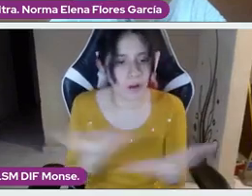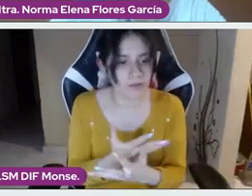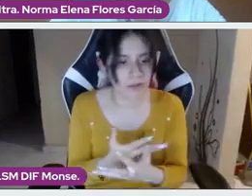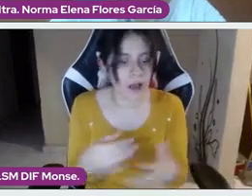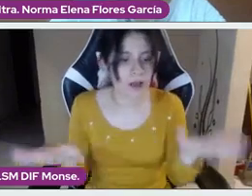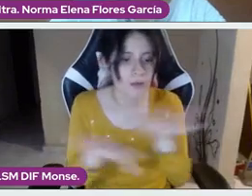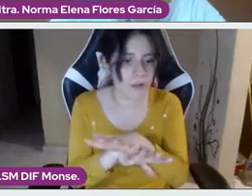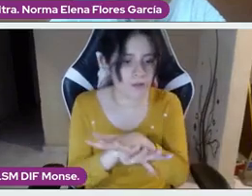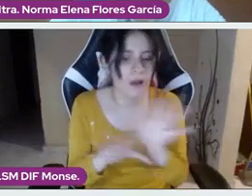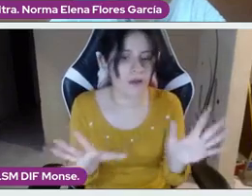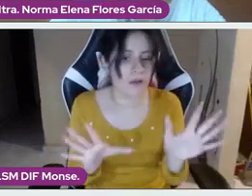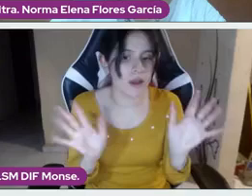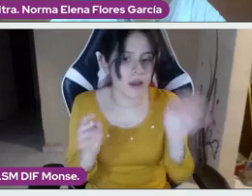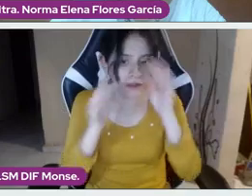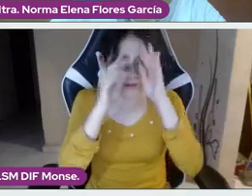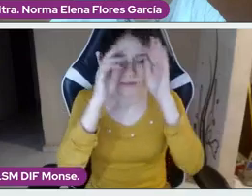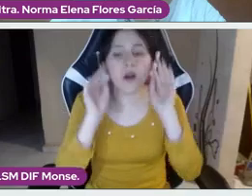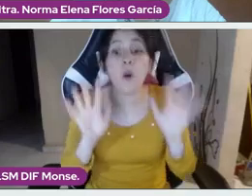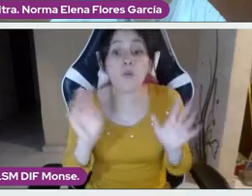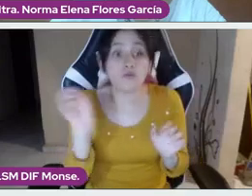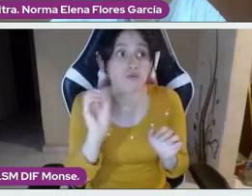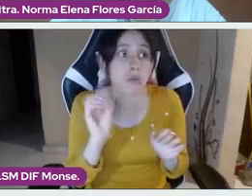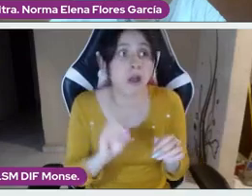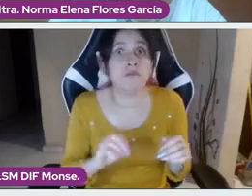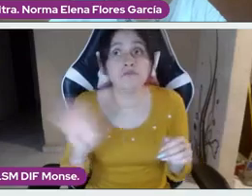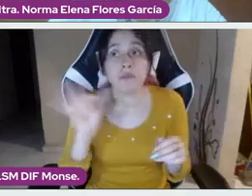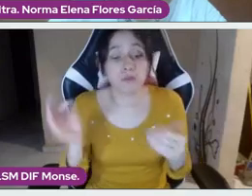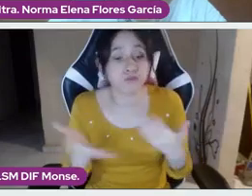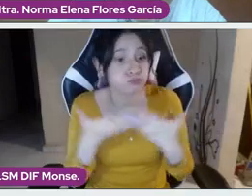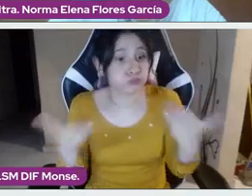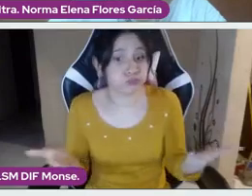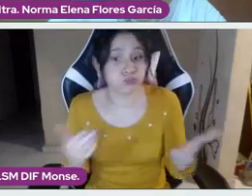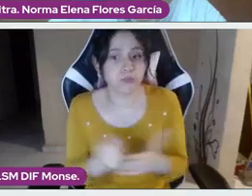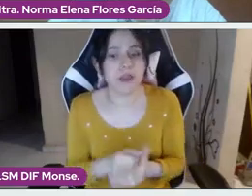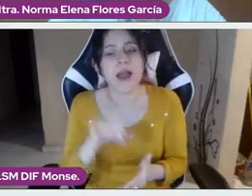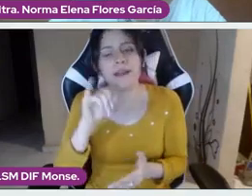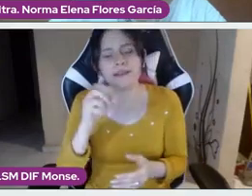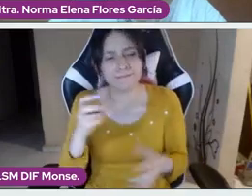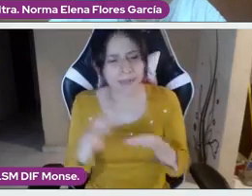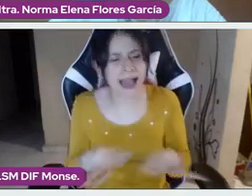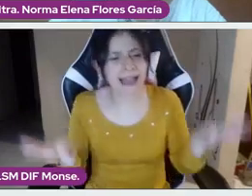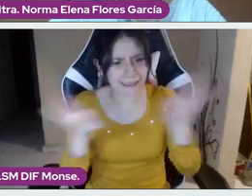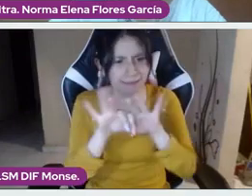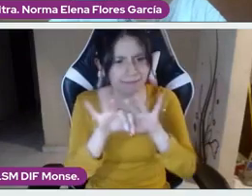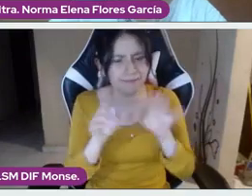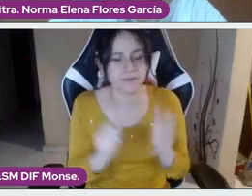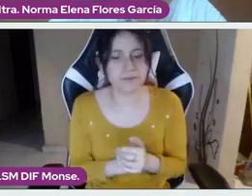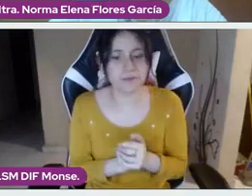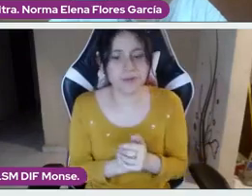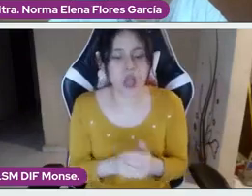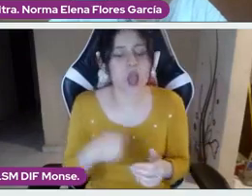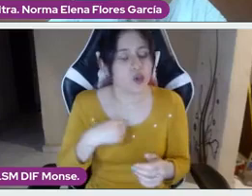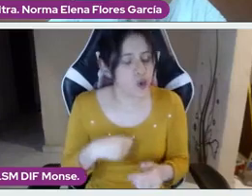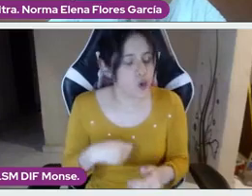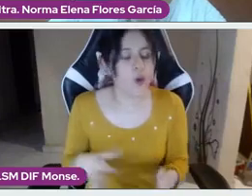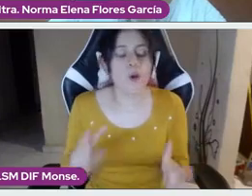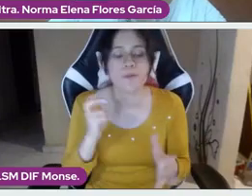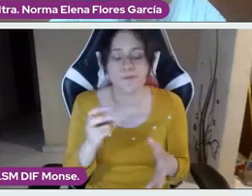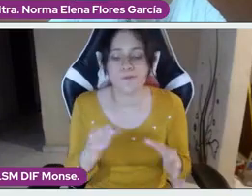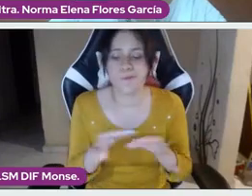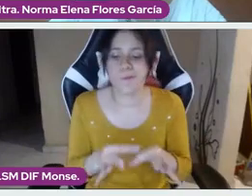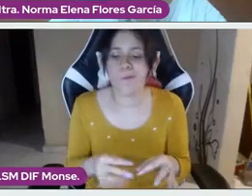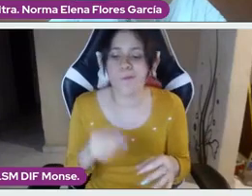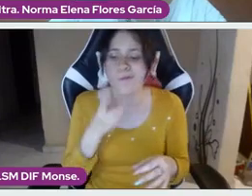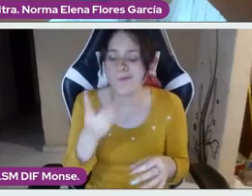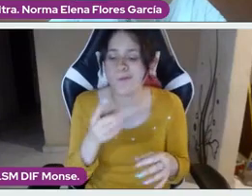venir o se van a presentar, ¿no? Entonces, por supuesto que es la base. Insisto, no solamente de las familias monoparentales,